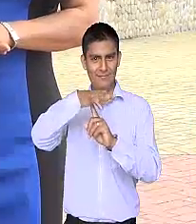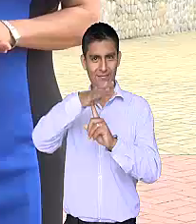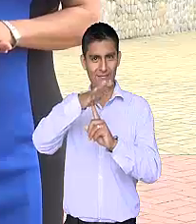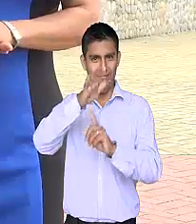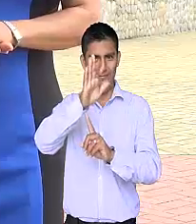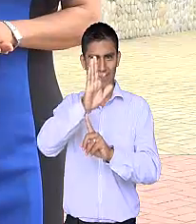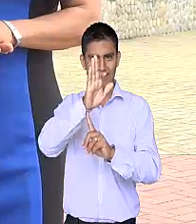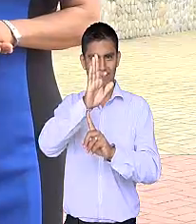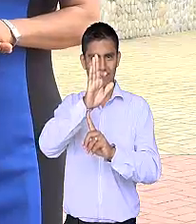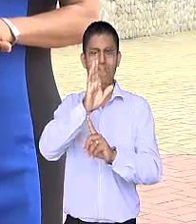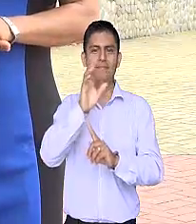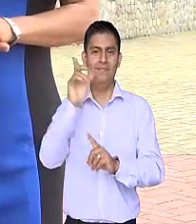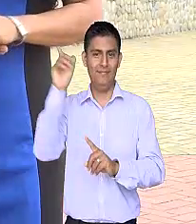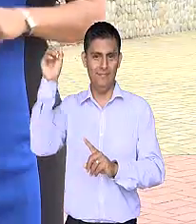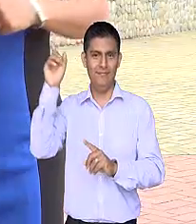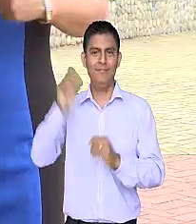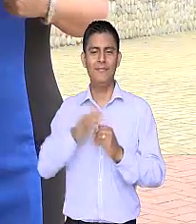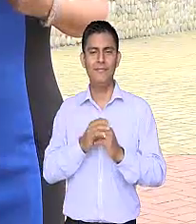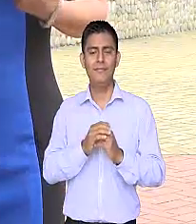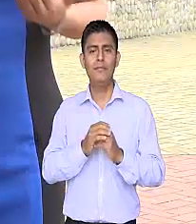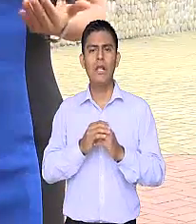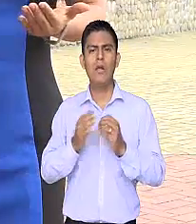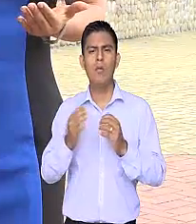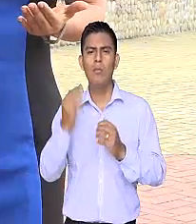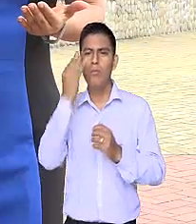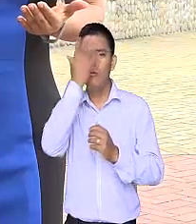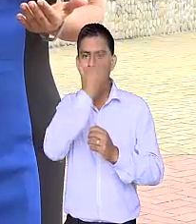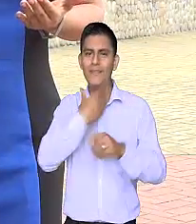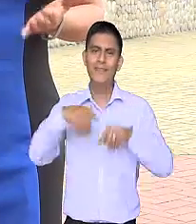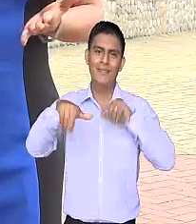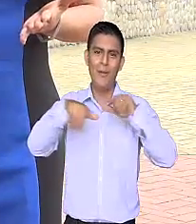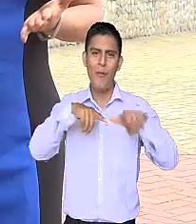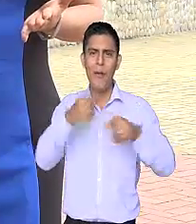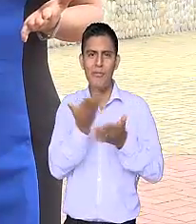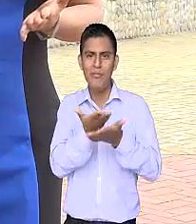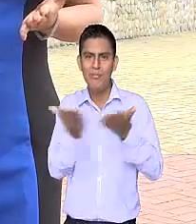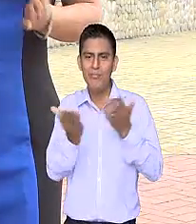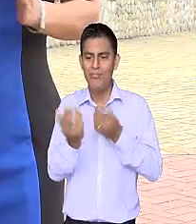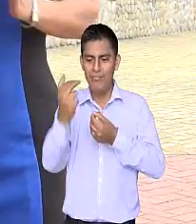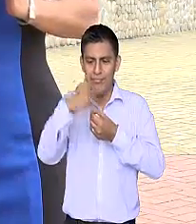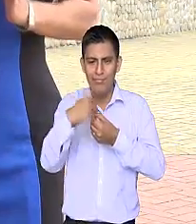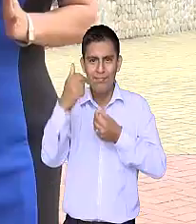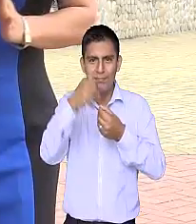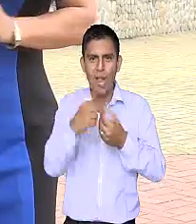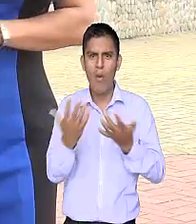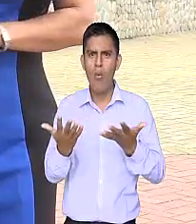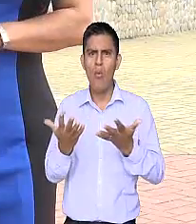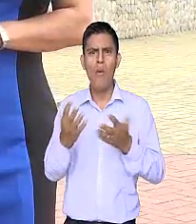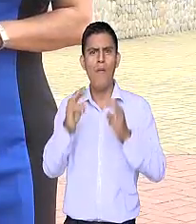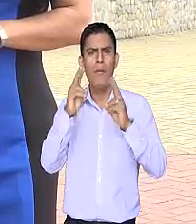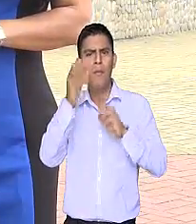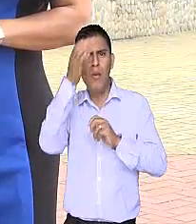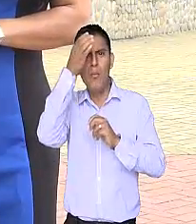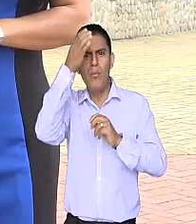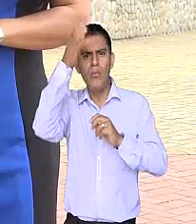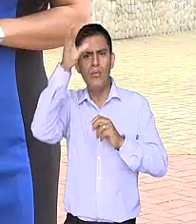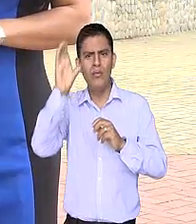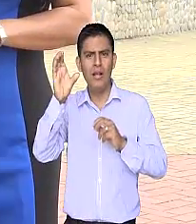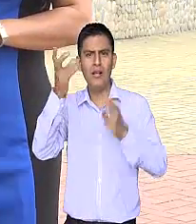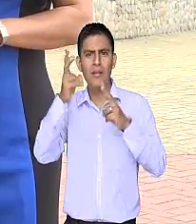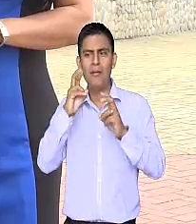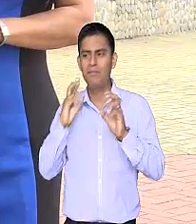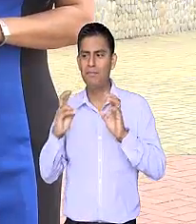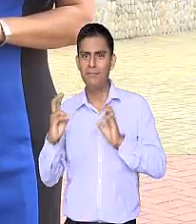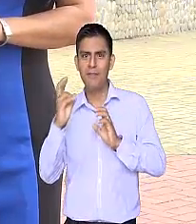Loja, desde donde este maravilloso lugar nos permite conocer nuestra gran riqueza